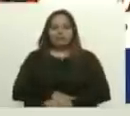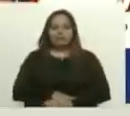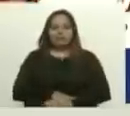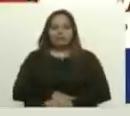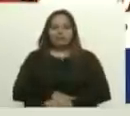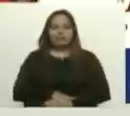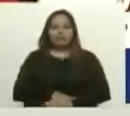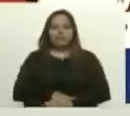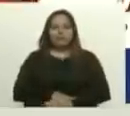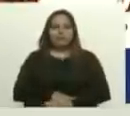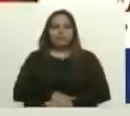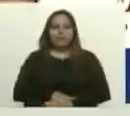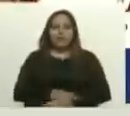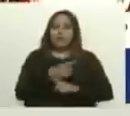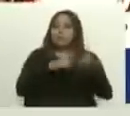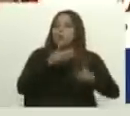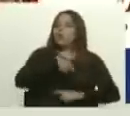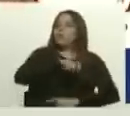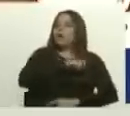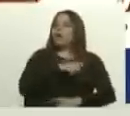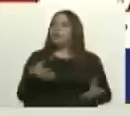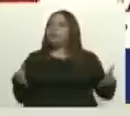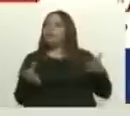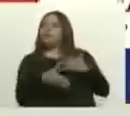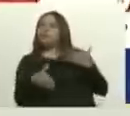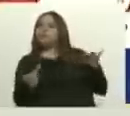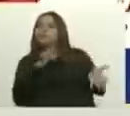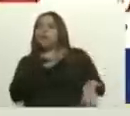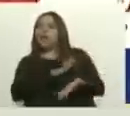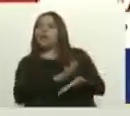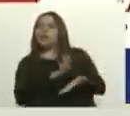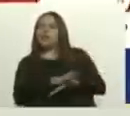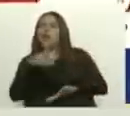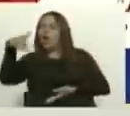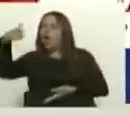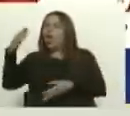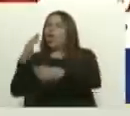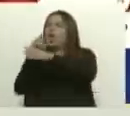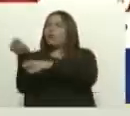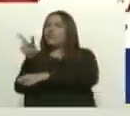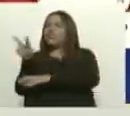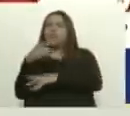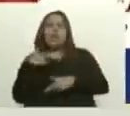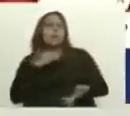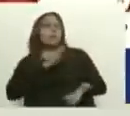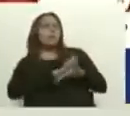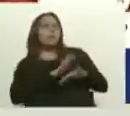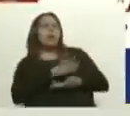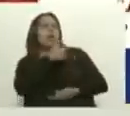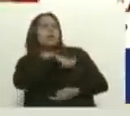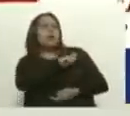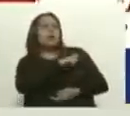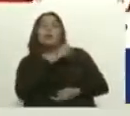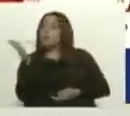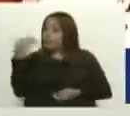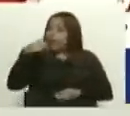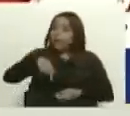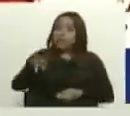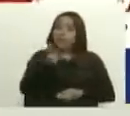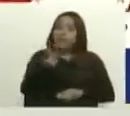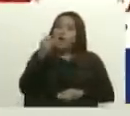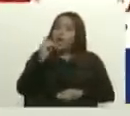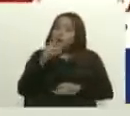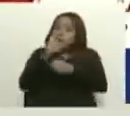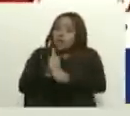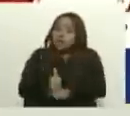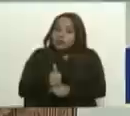No, claro, desde España es muy fácil. Por eso les digo, vénganse para acá, para Venezuela, que lo estamos esperando. Los estamos esperando. Bueno, si hay alguna pregunta,